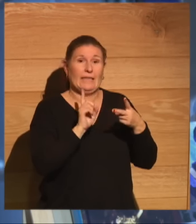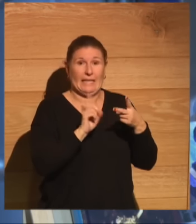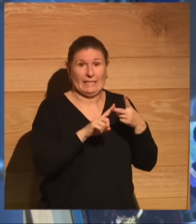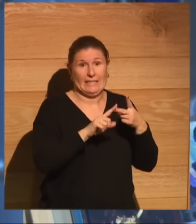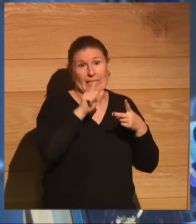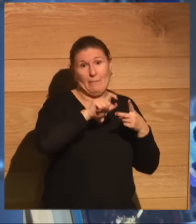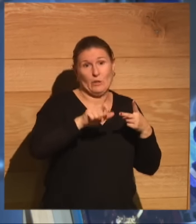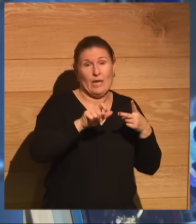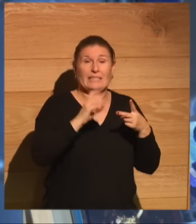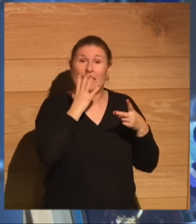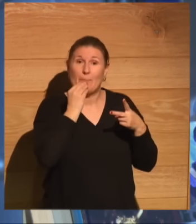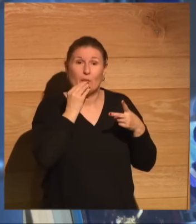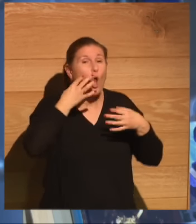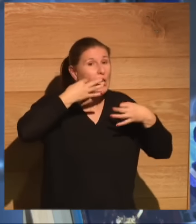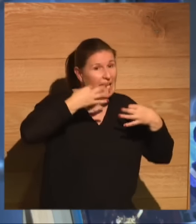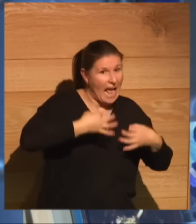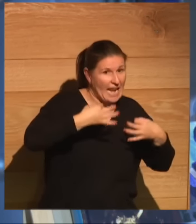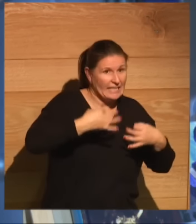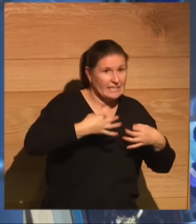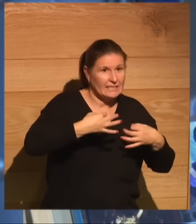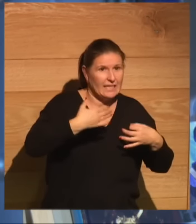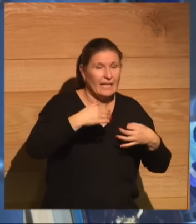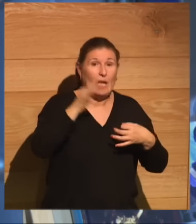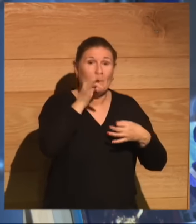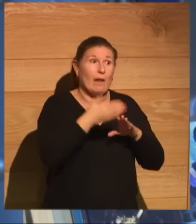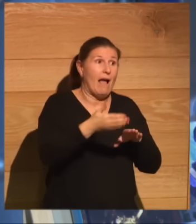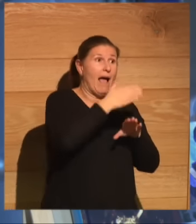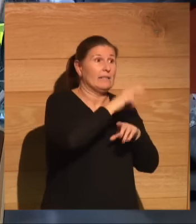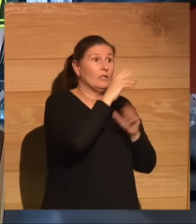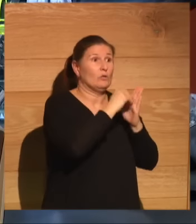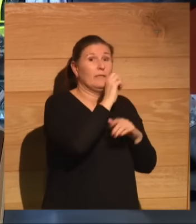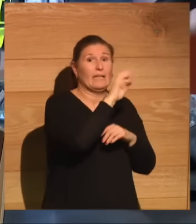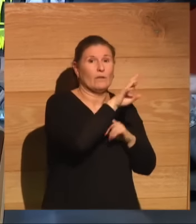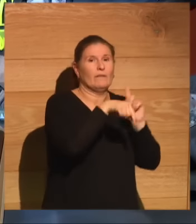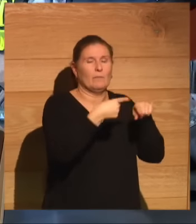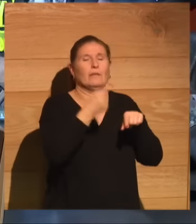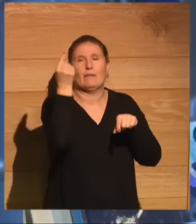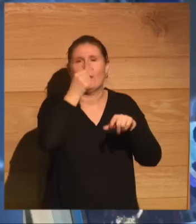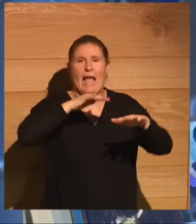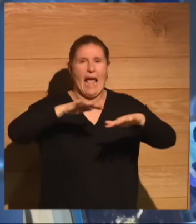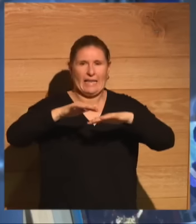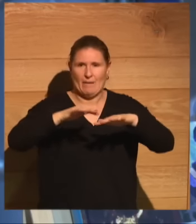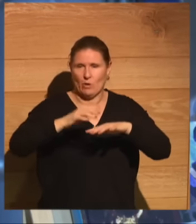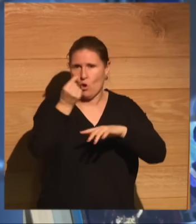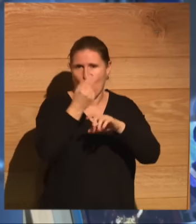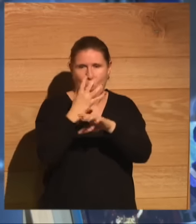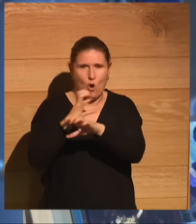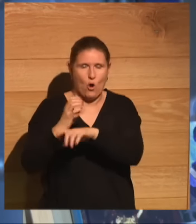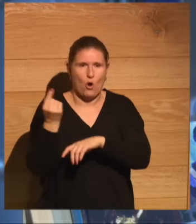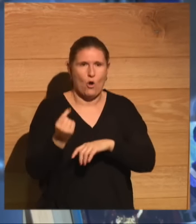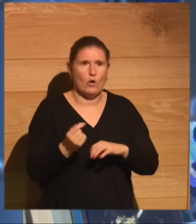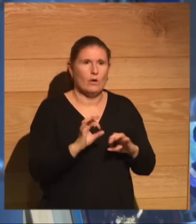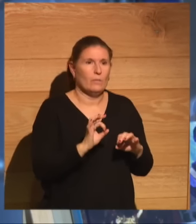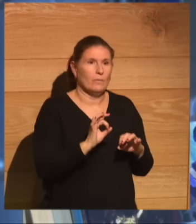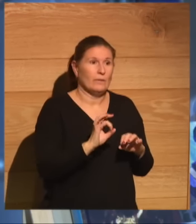personas y perros. Reales. De reales, de aunque verdad. La peli de 2014 sea luego de... Luego la hizo de animación. De animación tradicional. Bueno, pues Vincent sí que es de